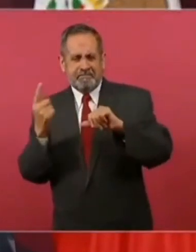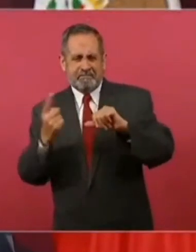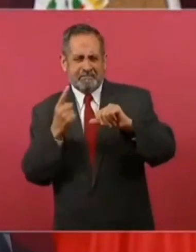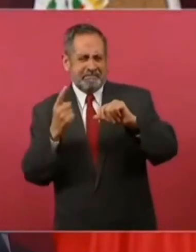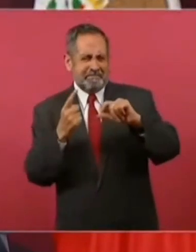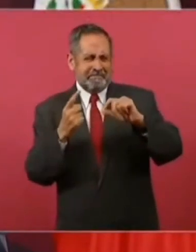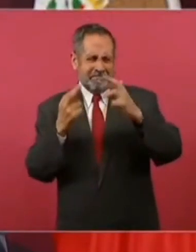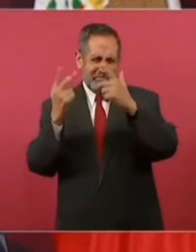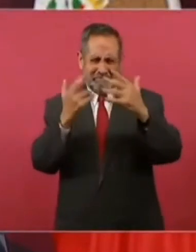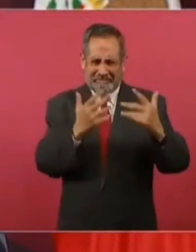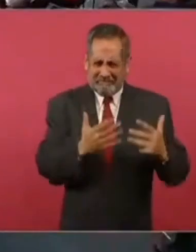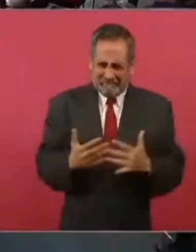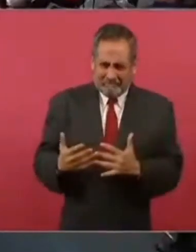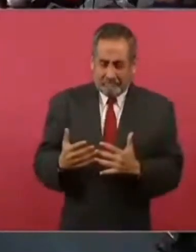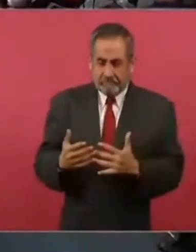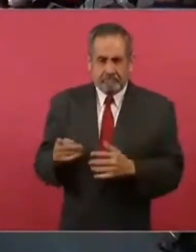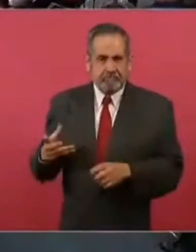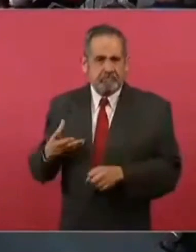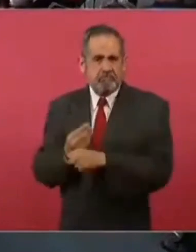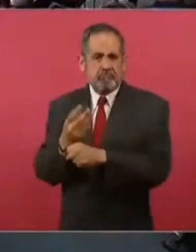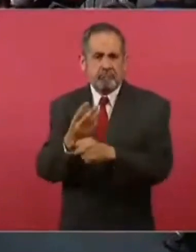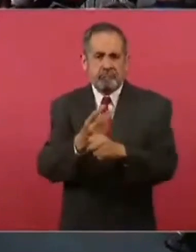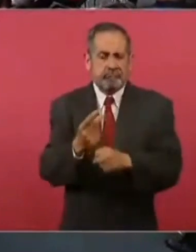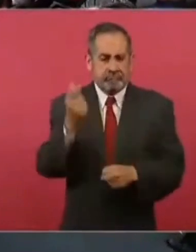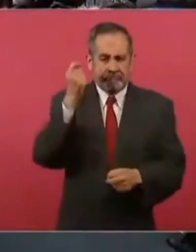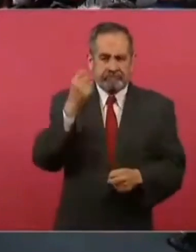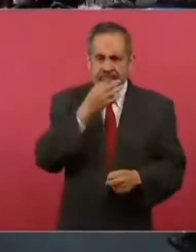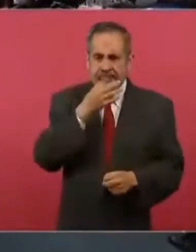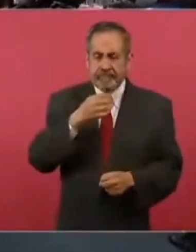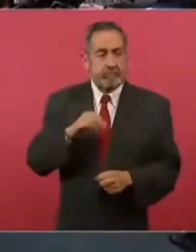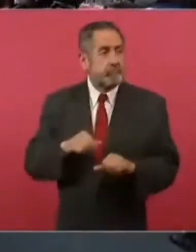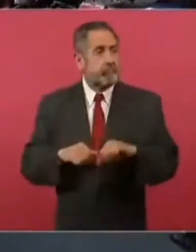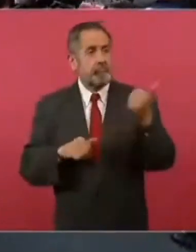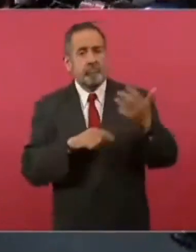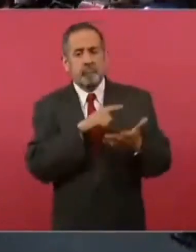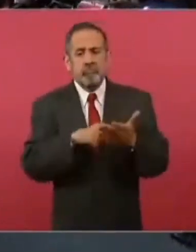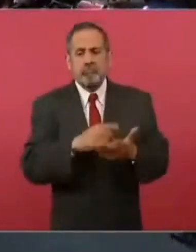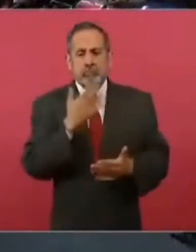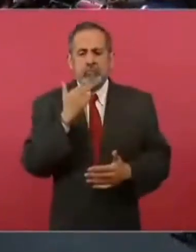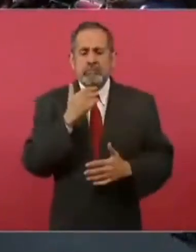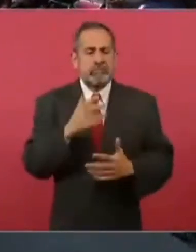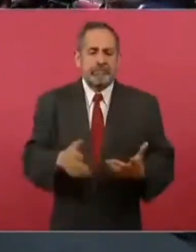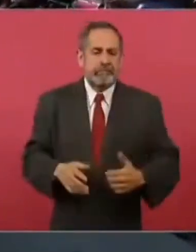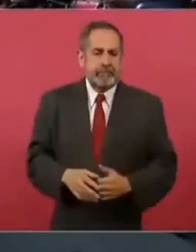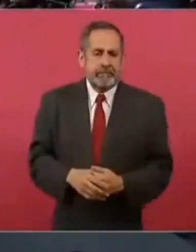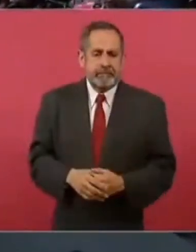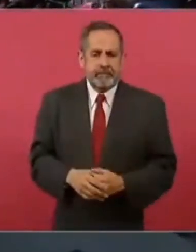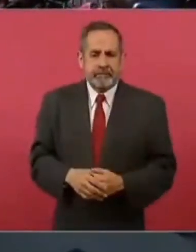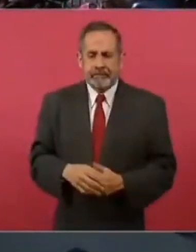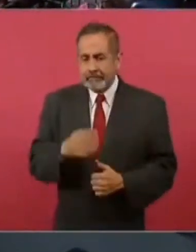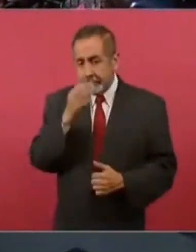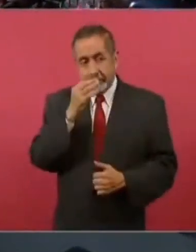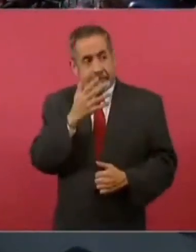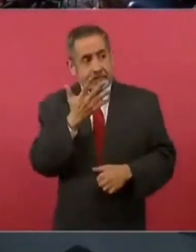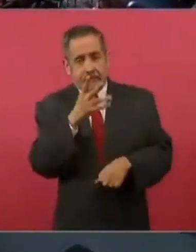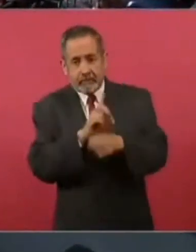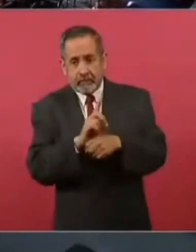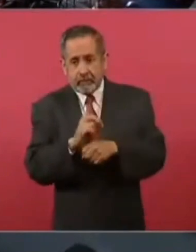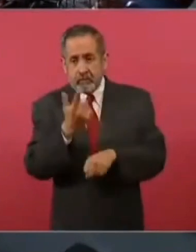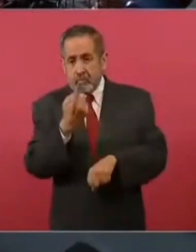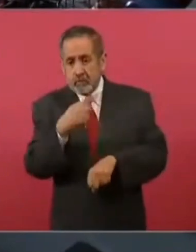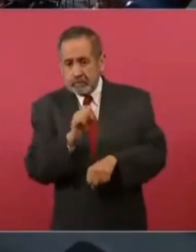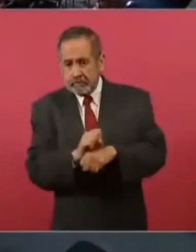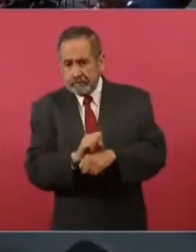eso no lo hacen en otras partes en cinco días una